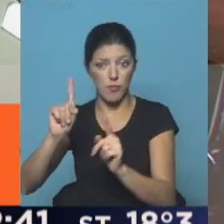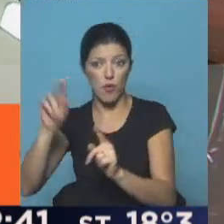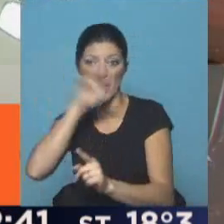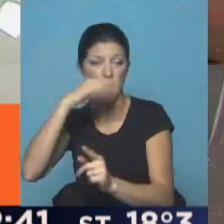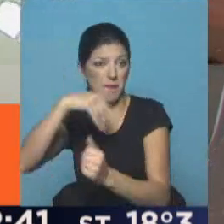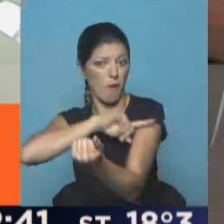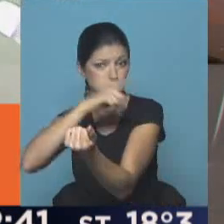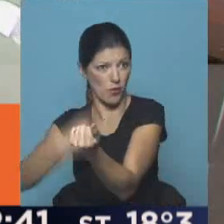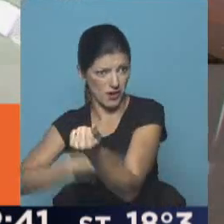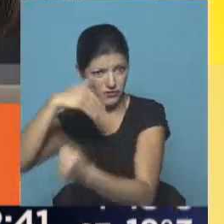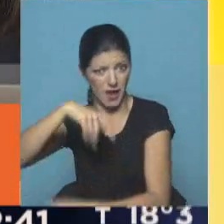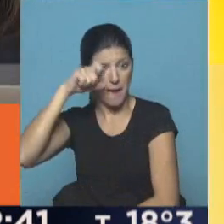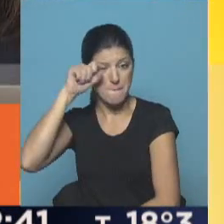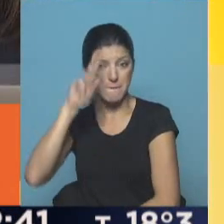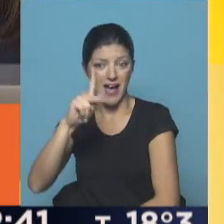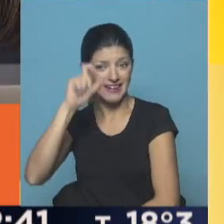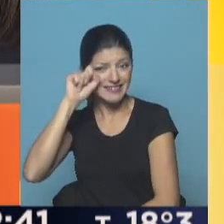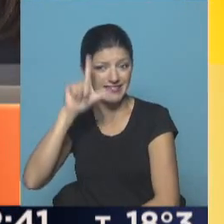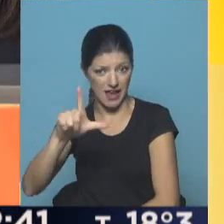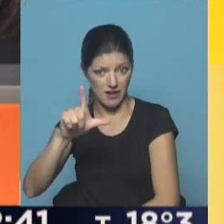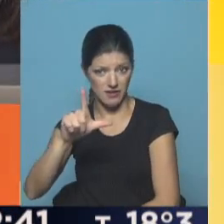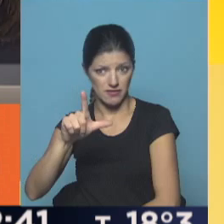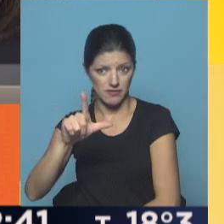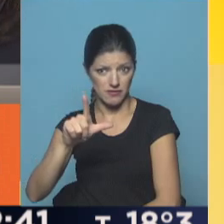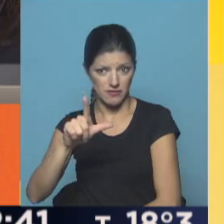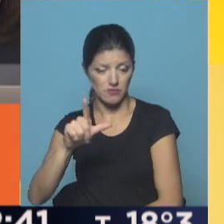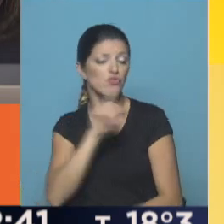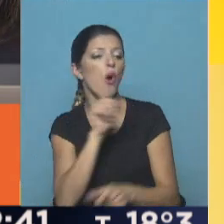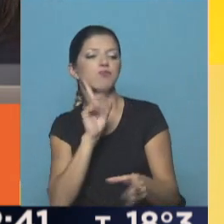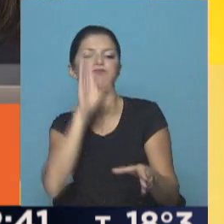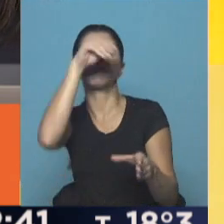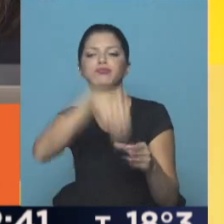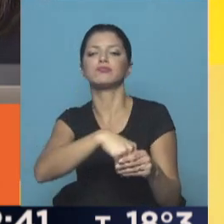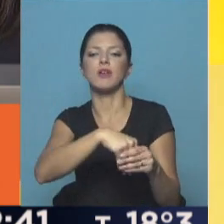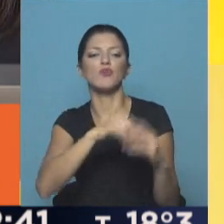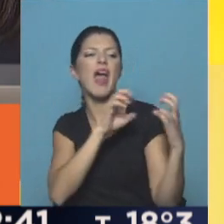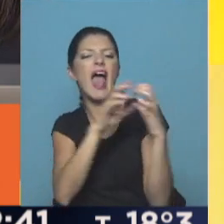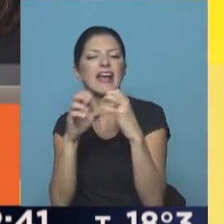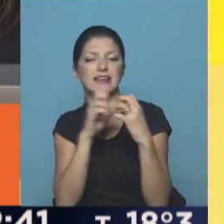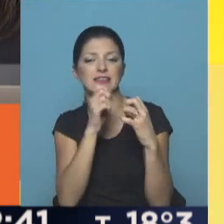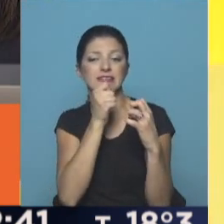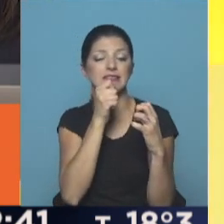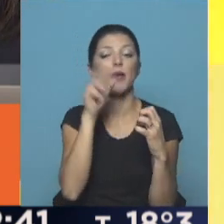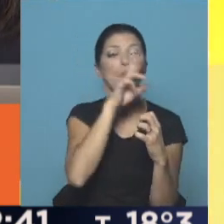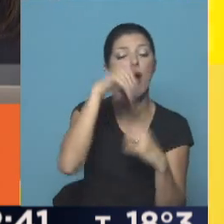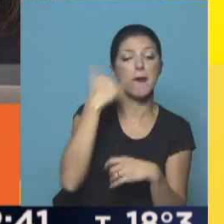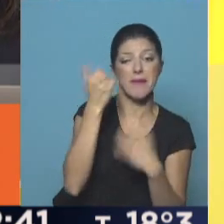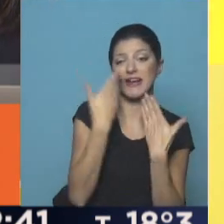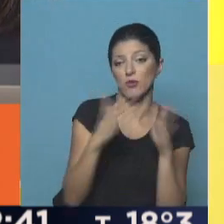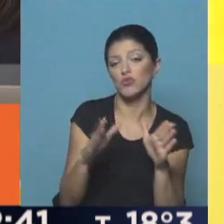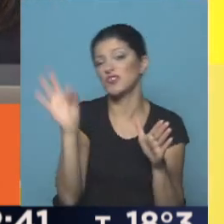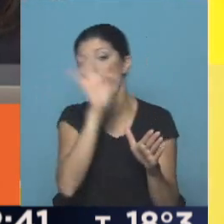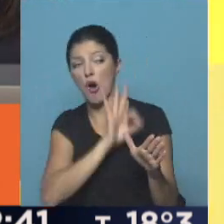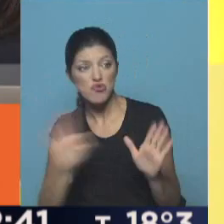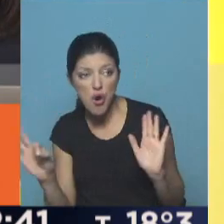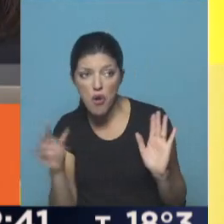mundo, hoy Angela Merkel, en esperar o involucrarse en una presunta crisis, si May renuncia o si May no renuncia